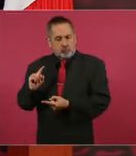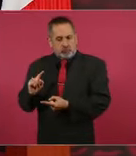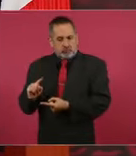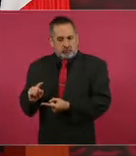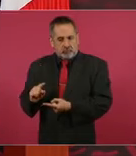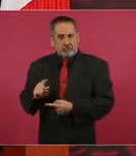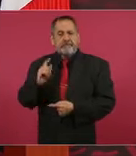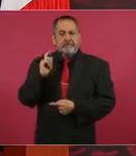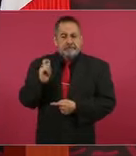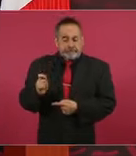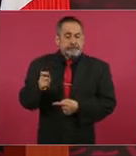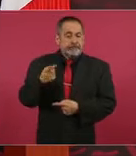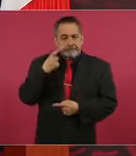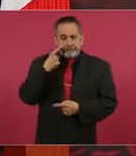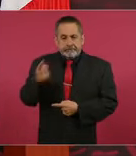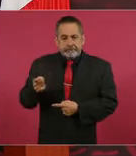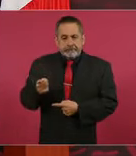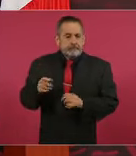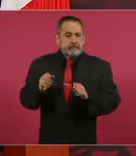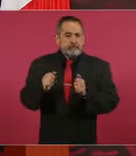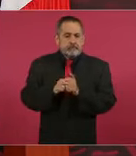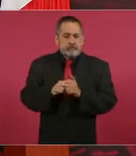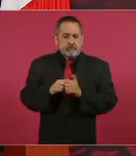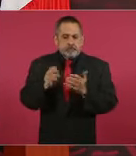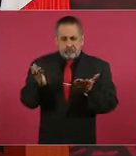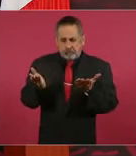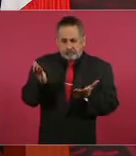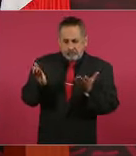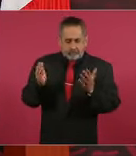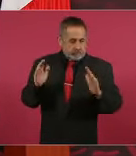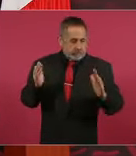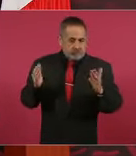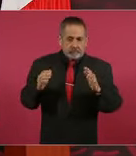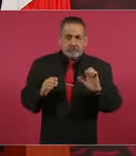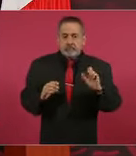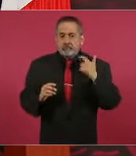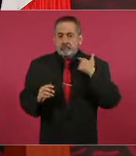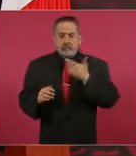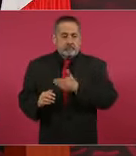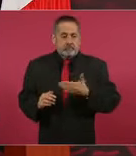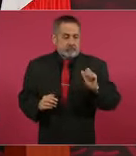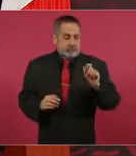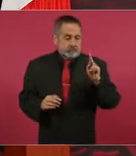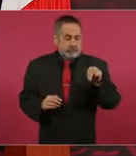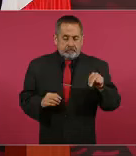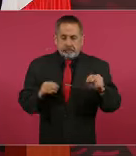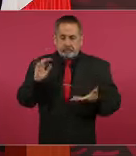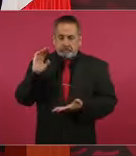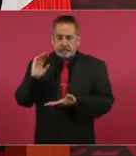Esto significa, con relación a Peña, 20%